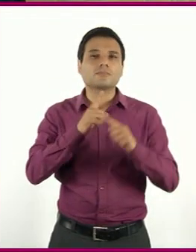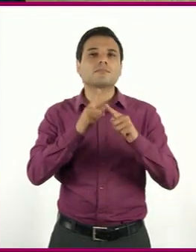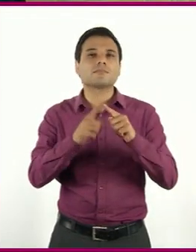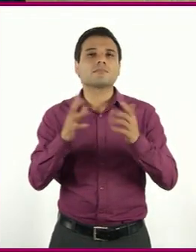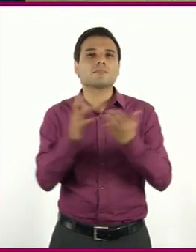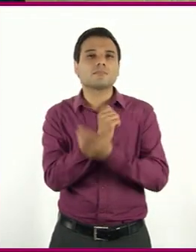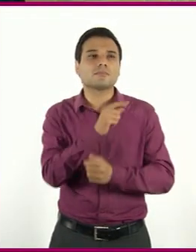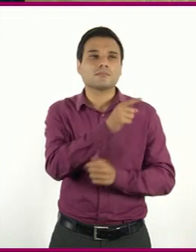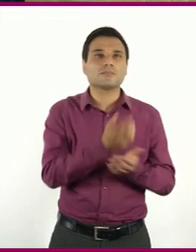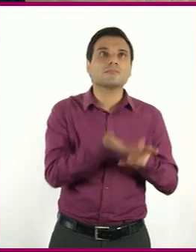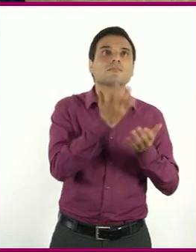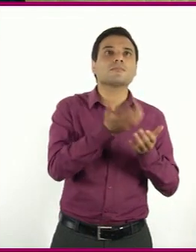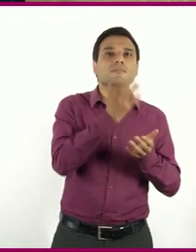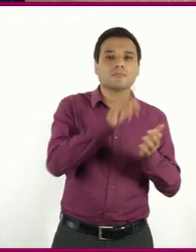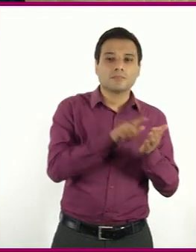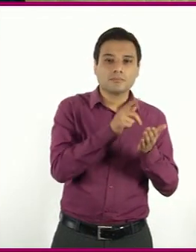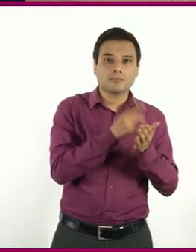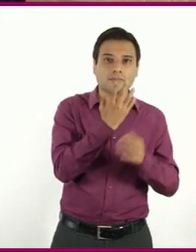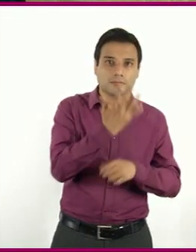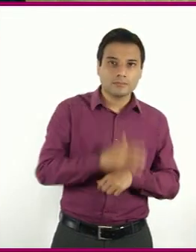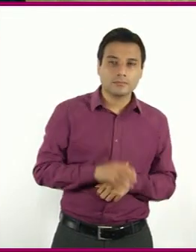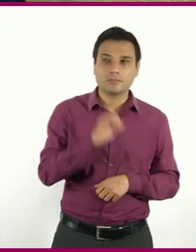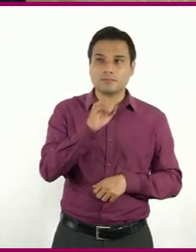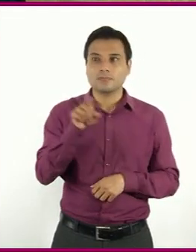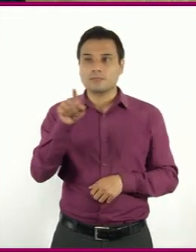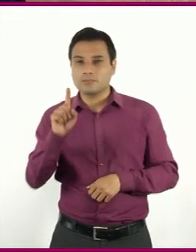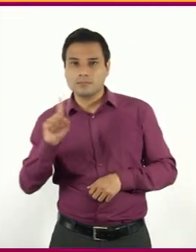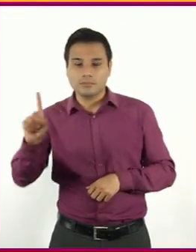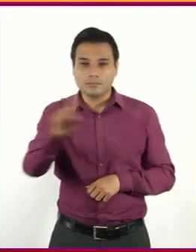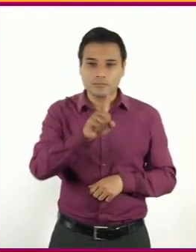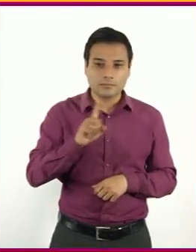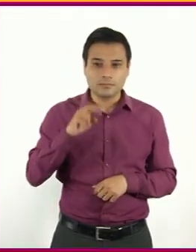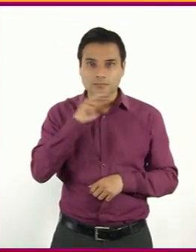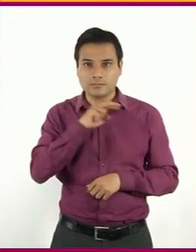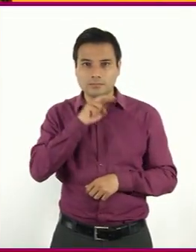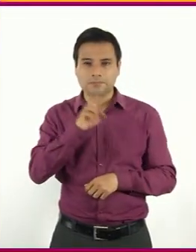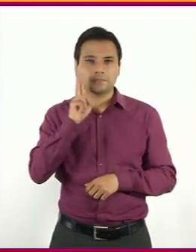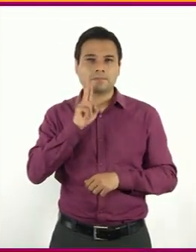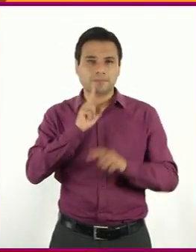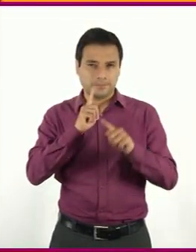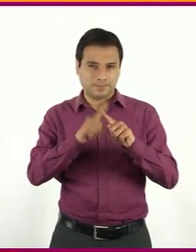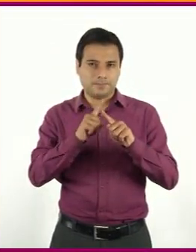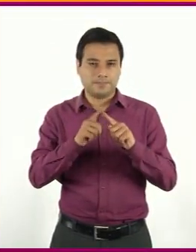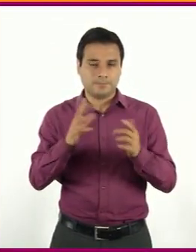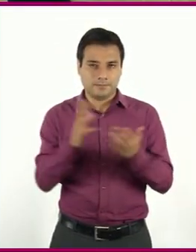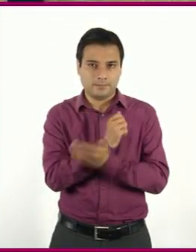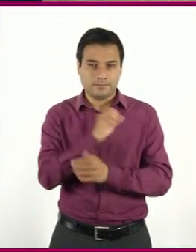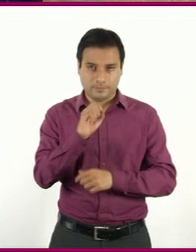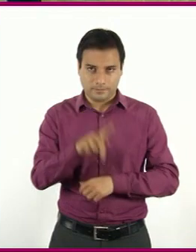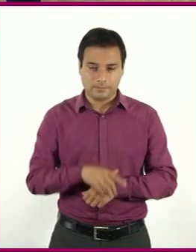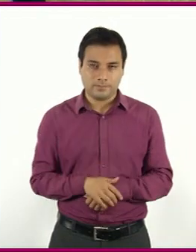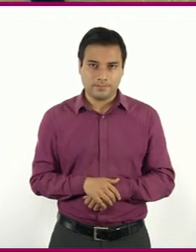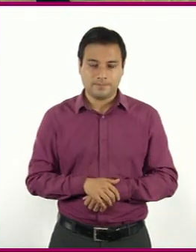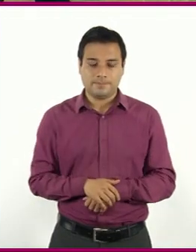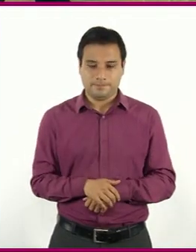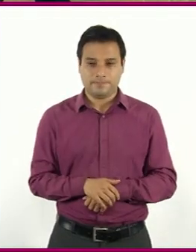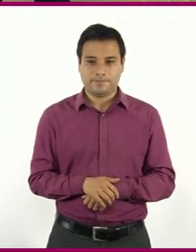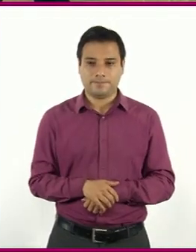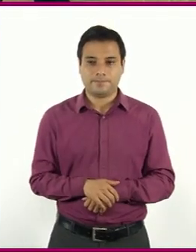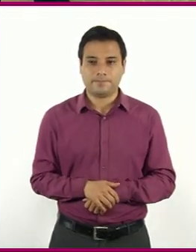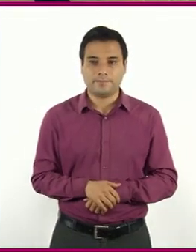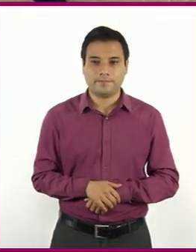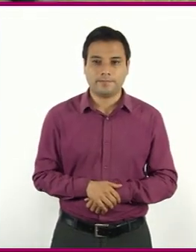gana. Y sí, si yo logro correr las tres bases. Antes de que Daniel le haga sus cinco lanzamientos, gana. Muy perfecto. Bien. Perfecto. Vamos, maestro.